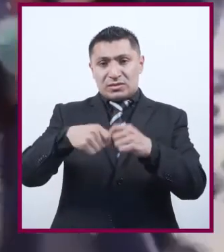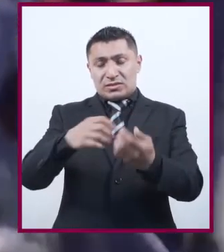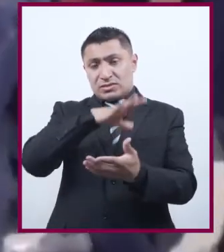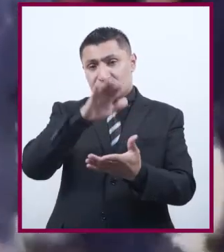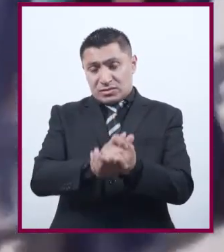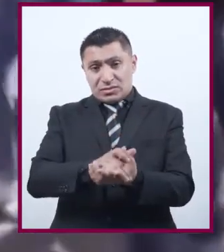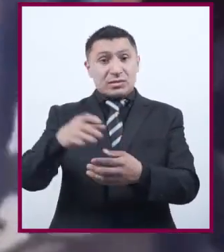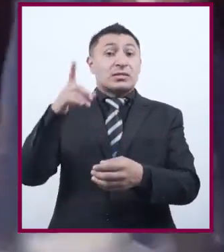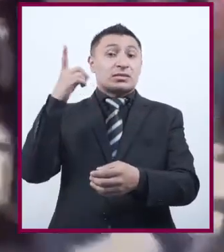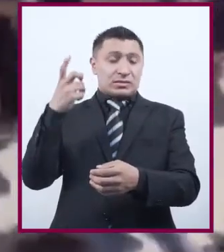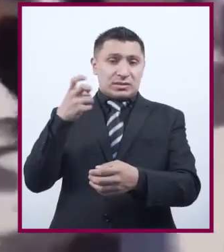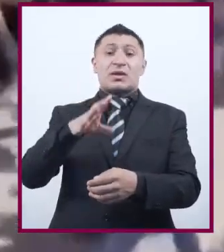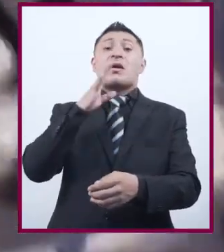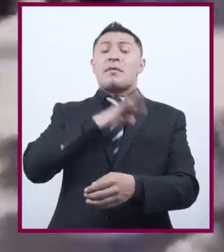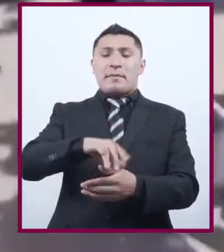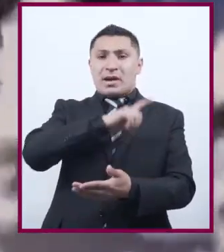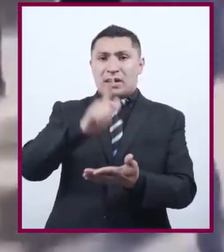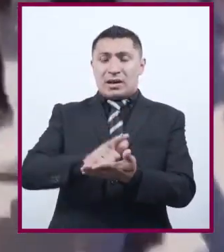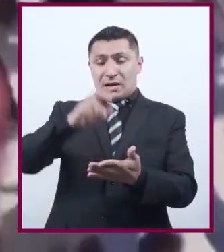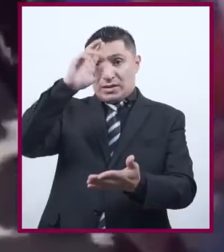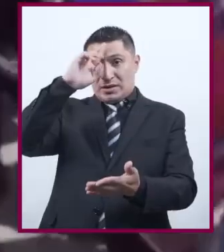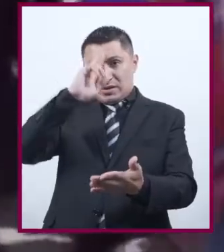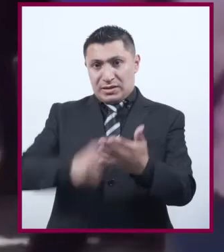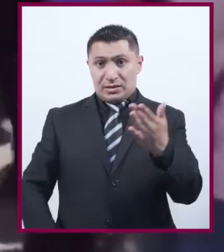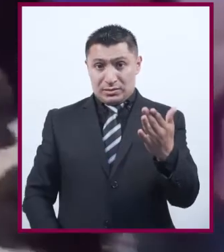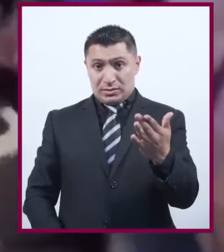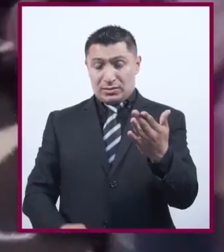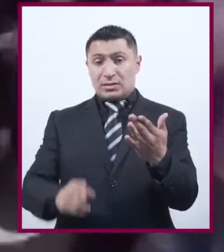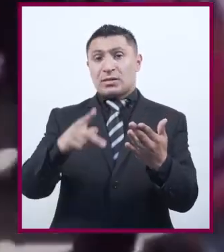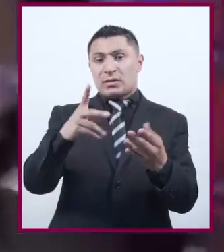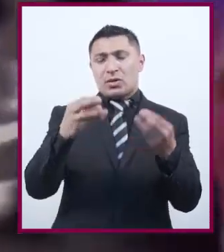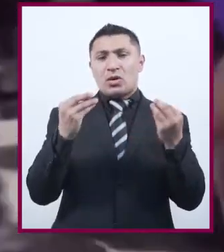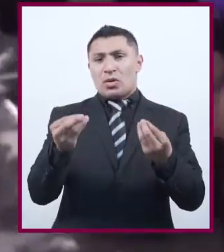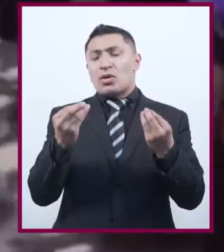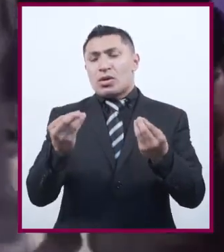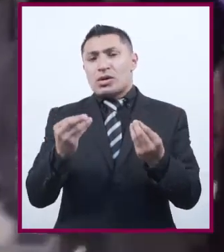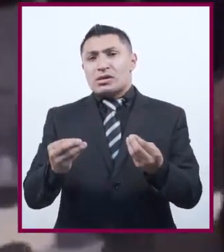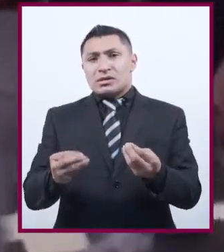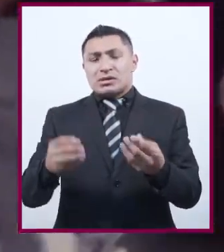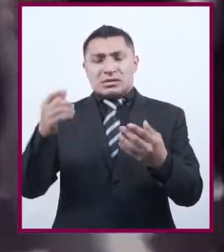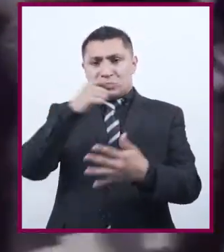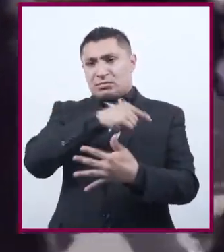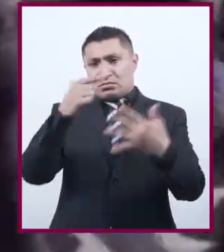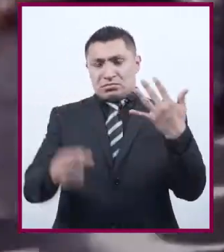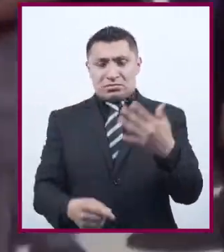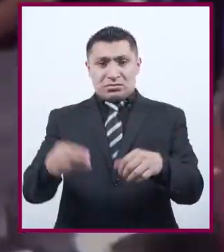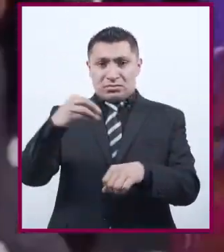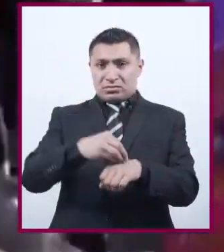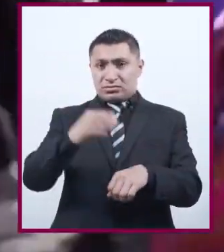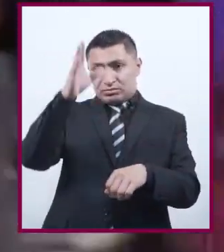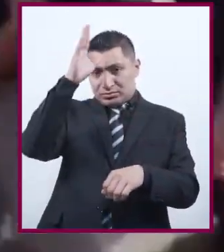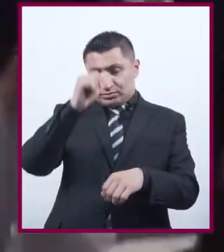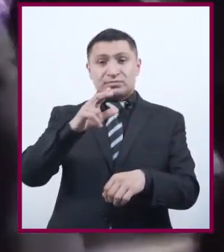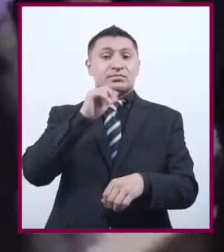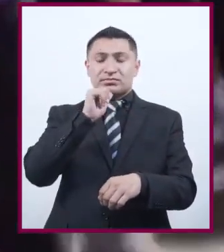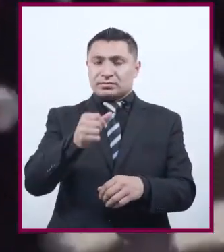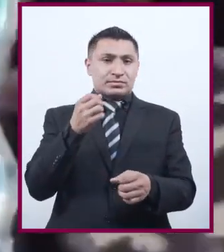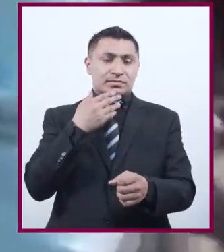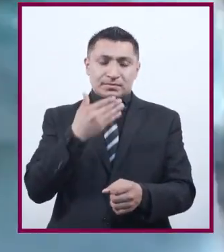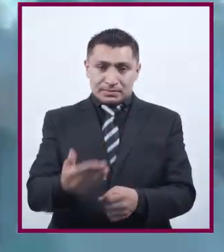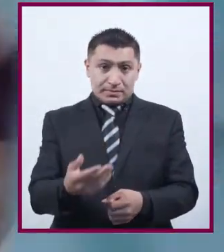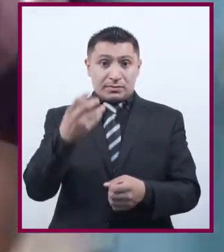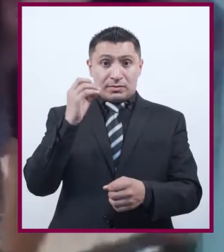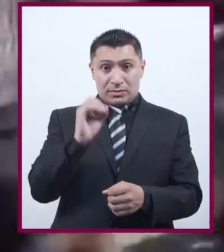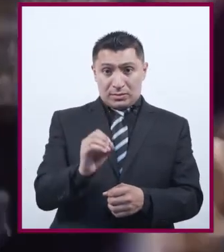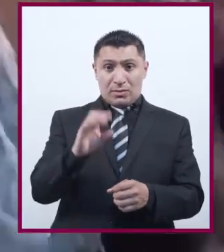Sin embargo, muchas decisiones quedaron enmarcadas por acuerdos que no se pusieron en práctica o bien, cuya práctica no arrojó